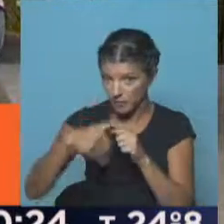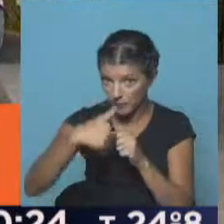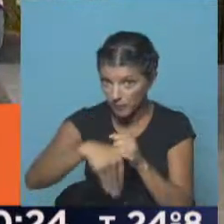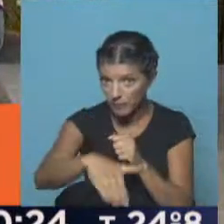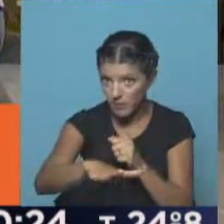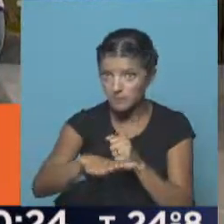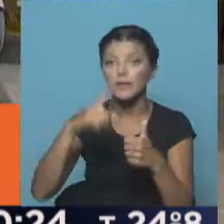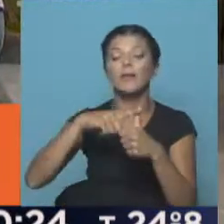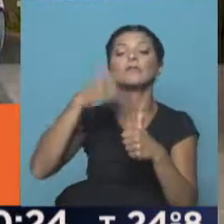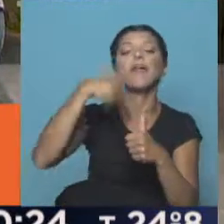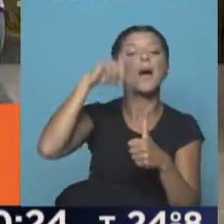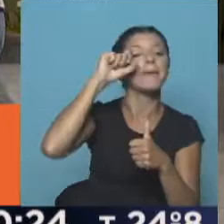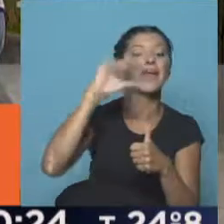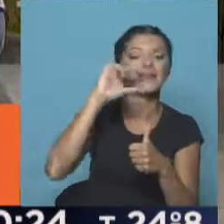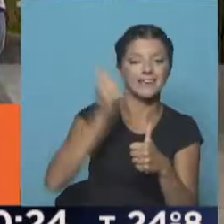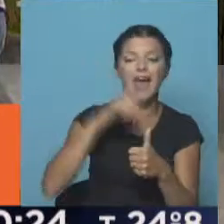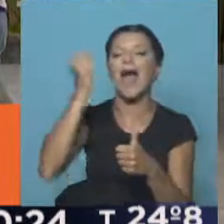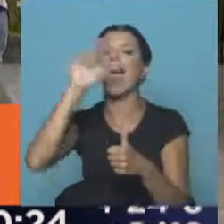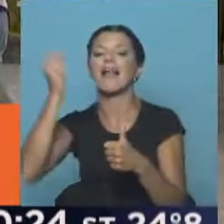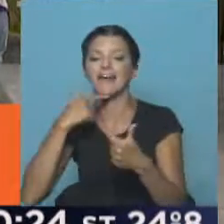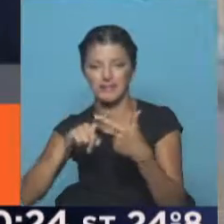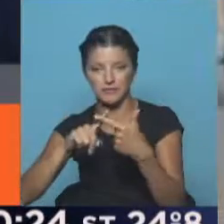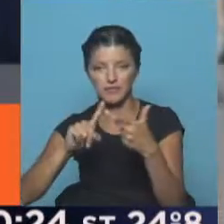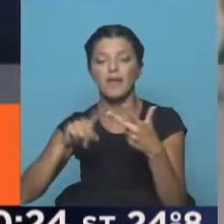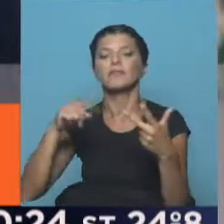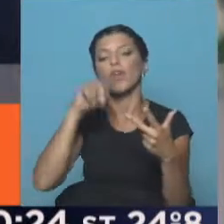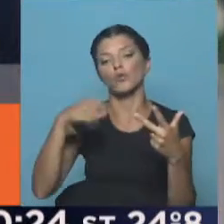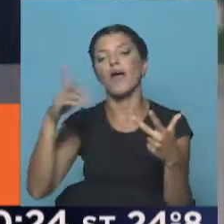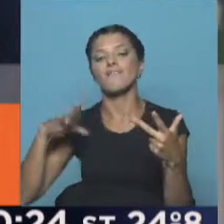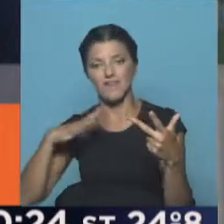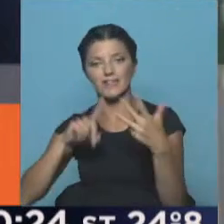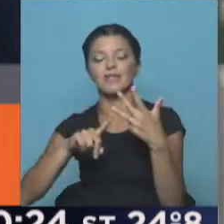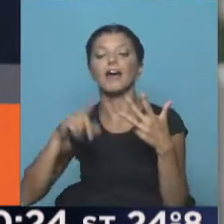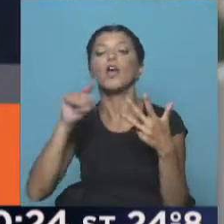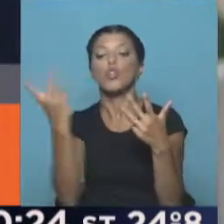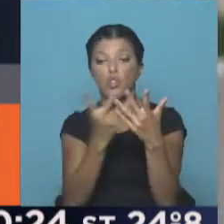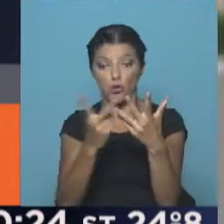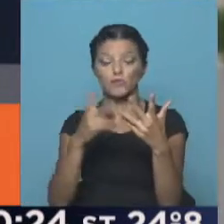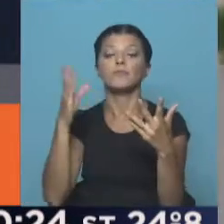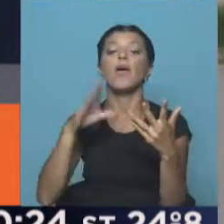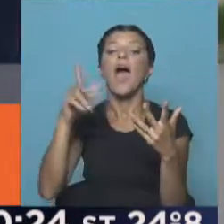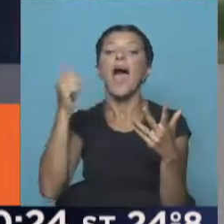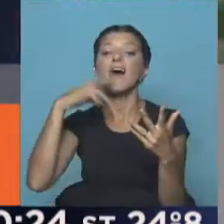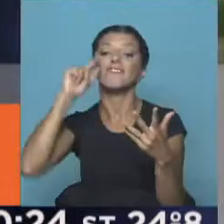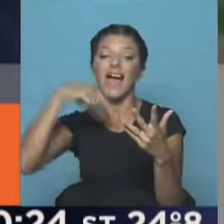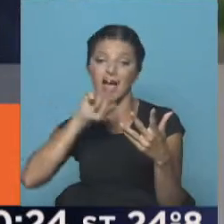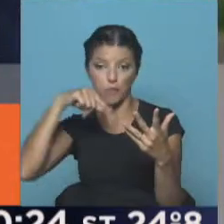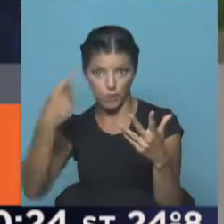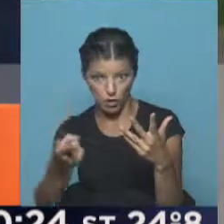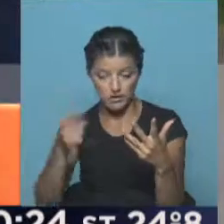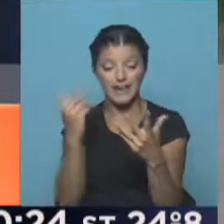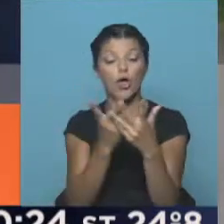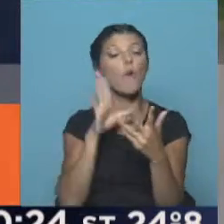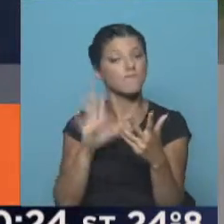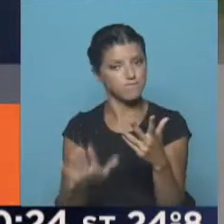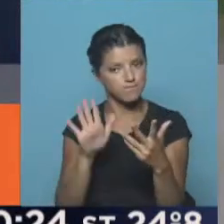y Alas del Sur. A la espera están Flybondi y Avianca, la cual se encuentra en proceso de aprobación hasta tanto se resuelva